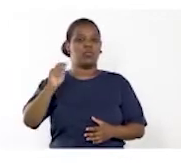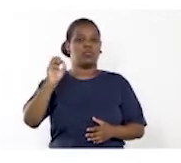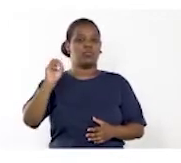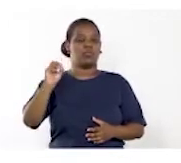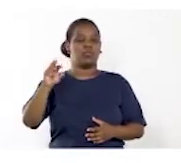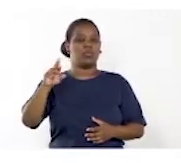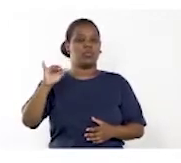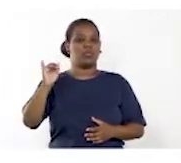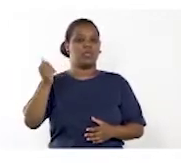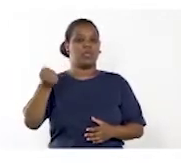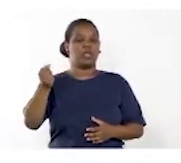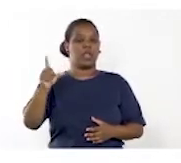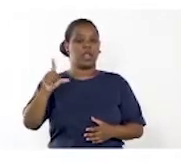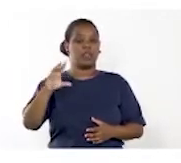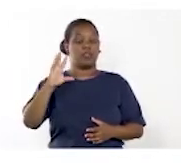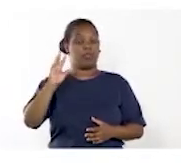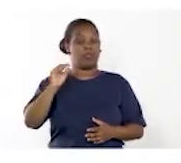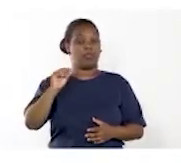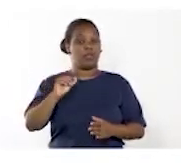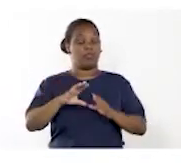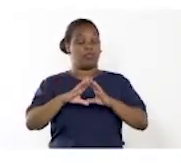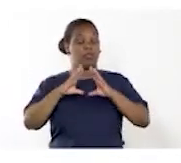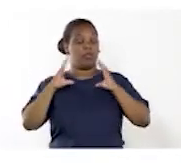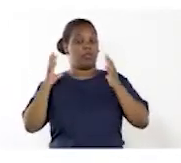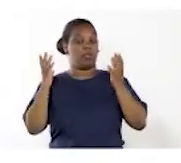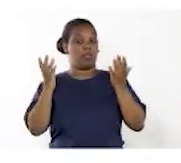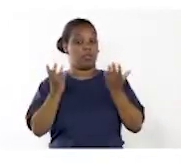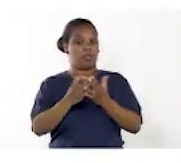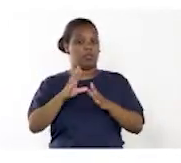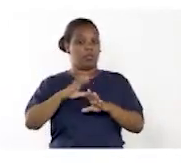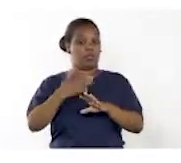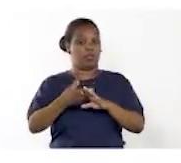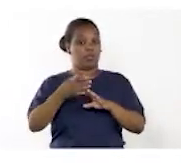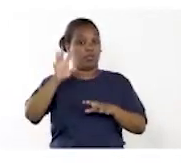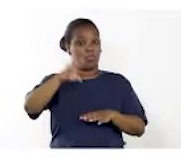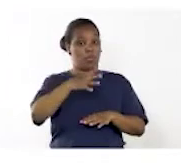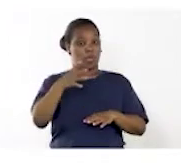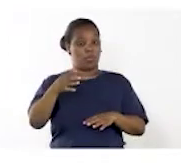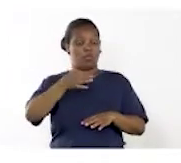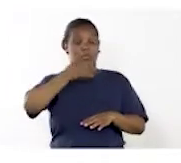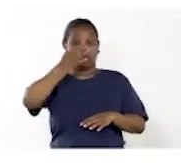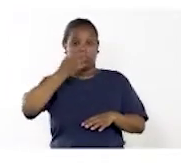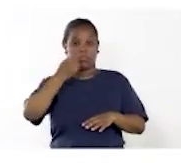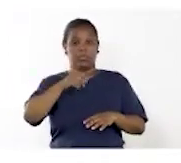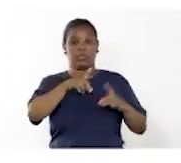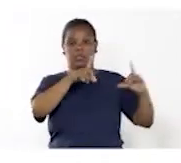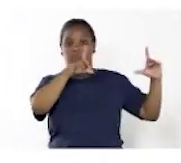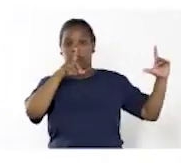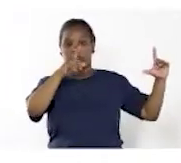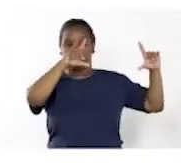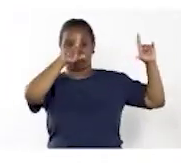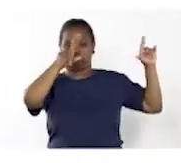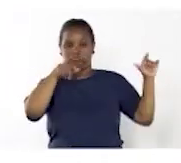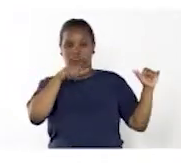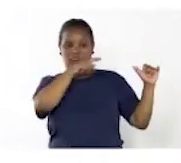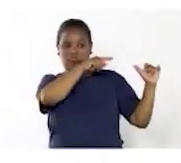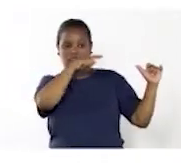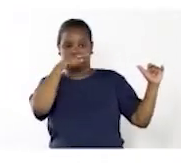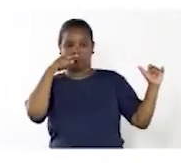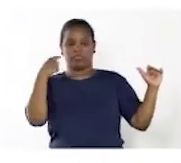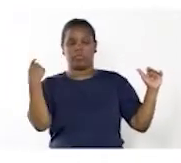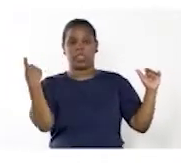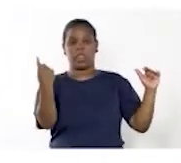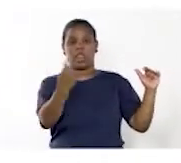Ecuador. Luego van a ver un mapa donde se hace referencia a eso. Alrededor del Ecuador.